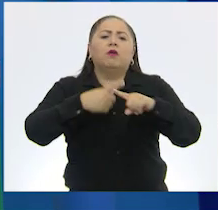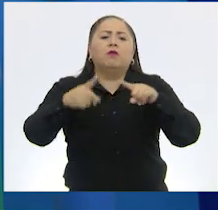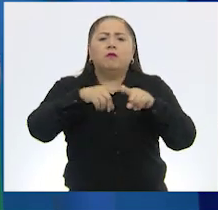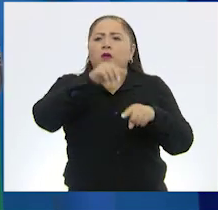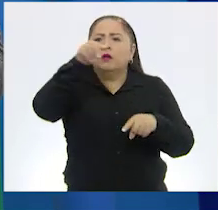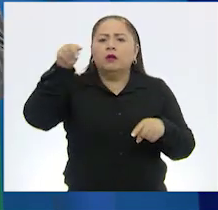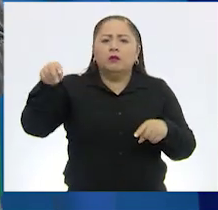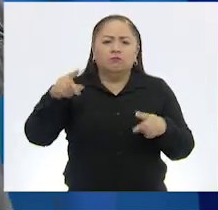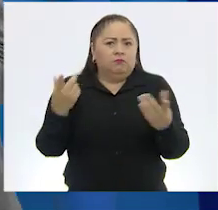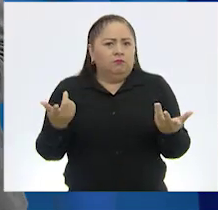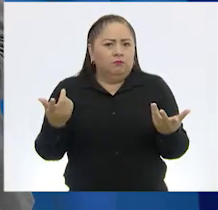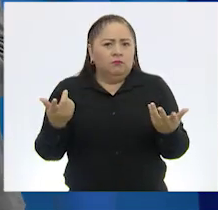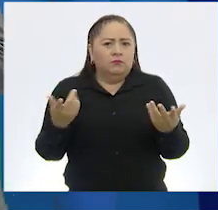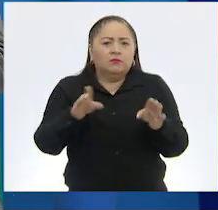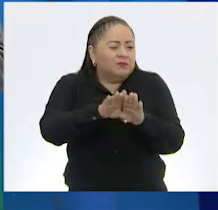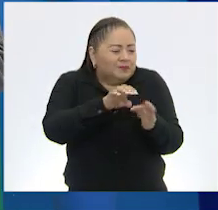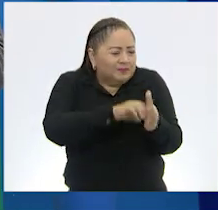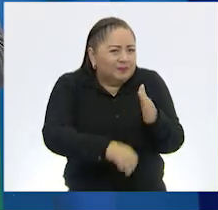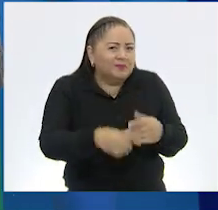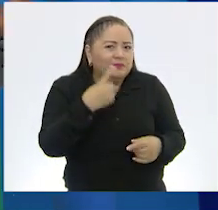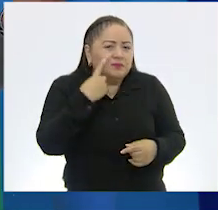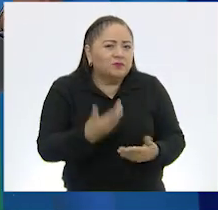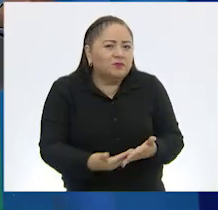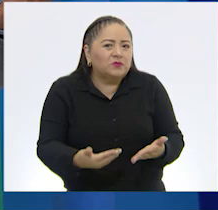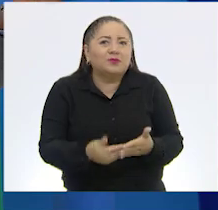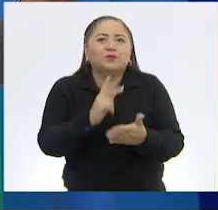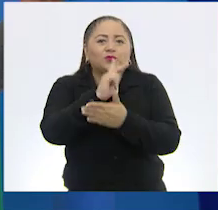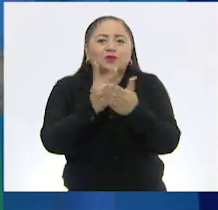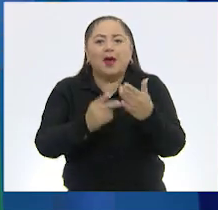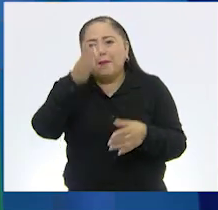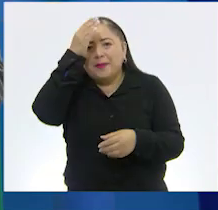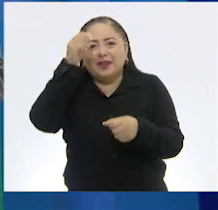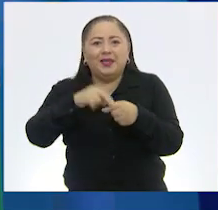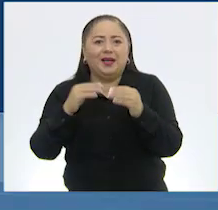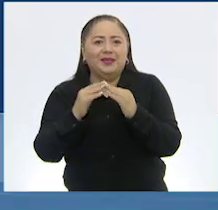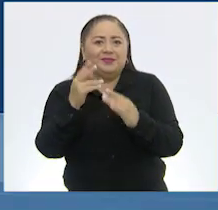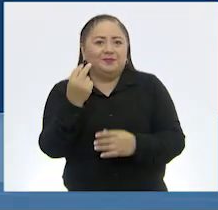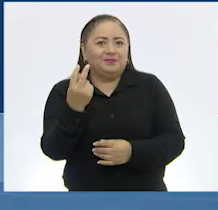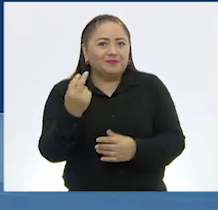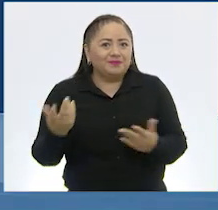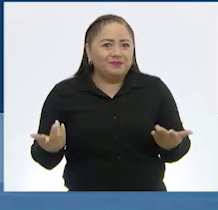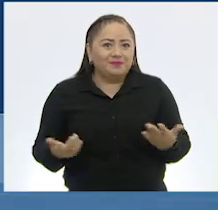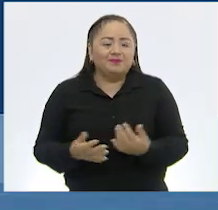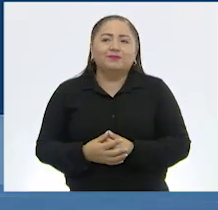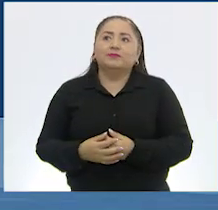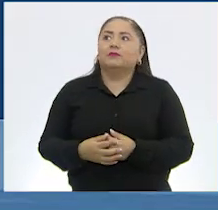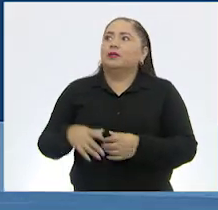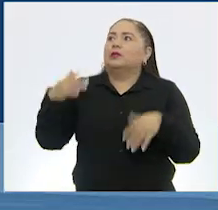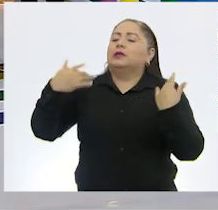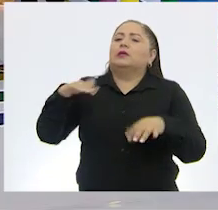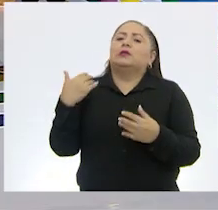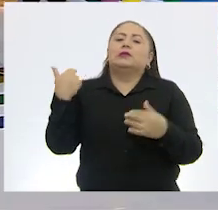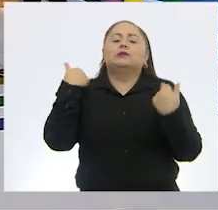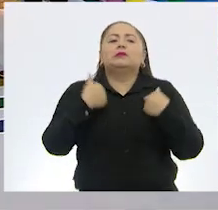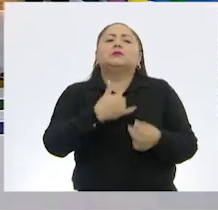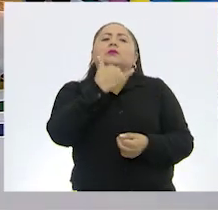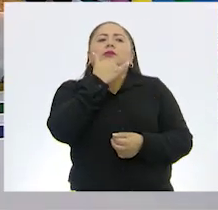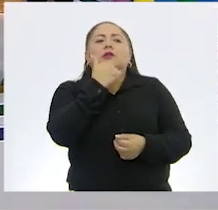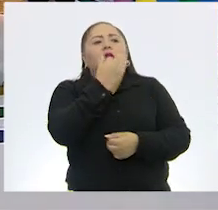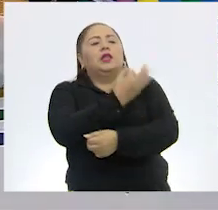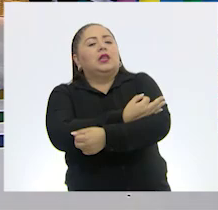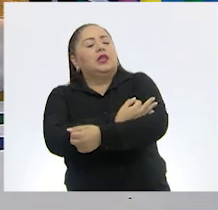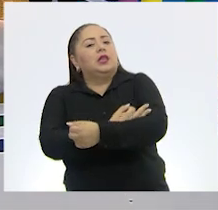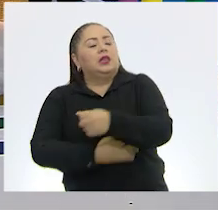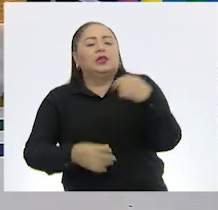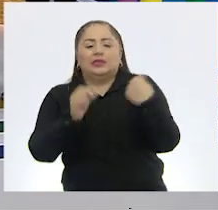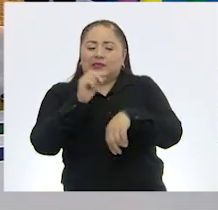y modalidades, como por ejemplo, este programa de Aprende en Casa. ¡Ay, hola! Perdón por la demora, chicos.